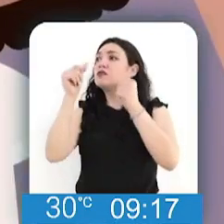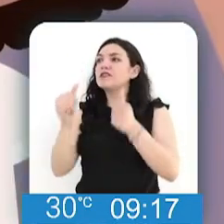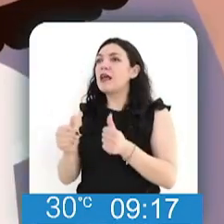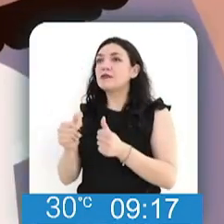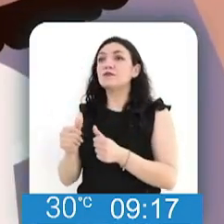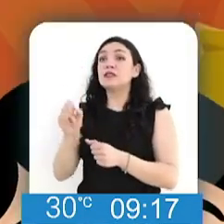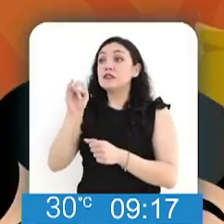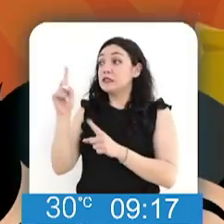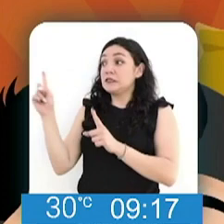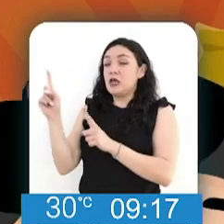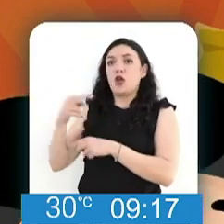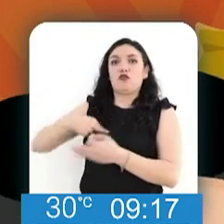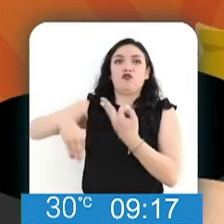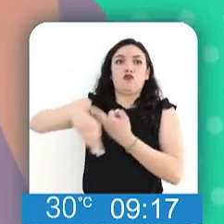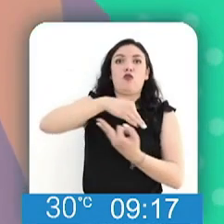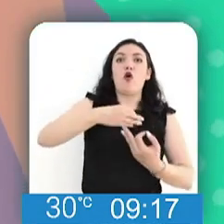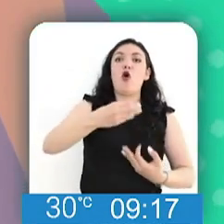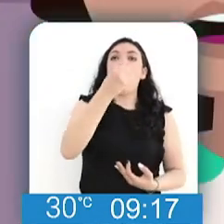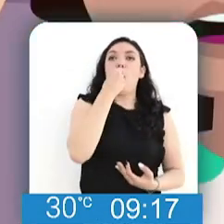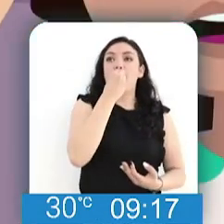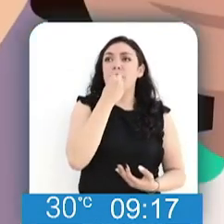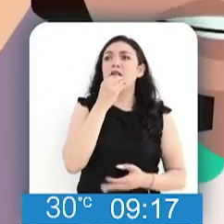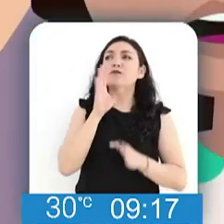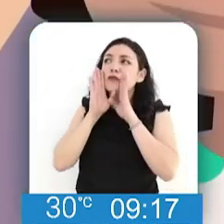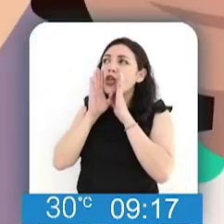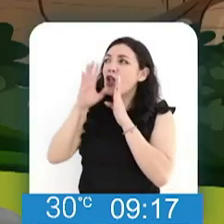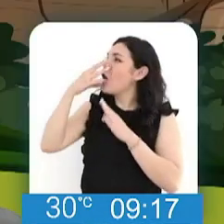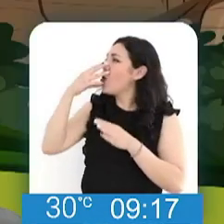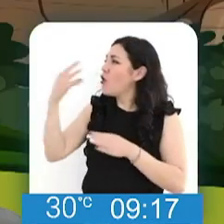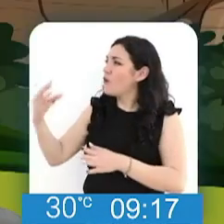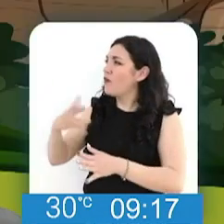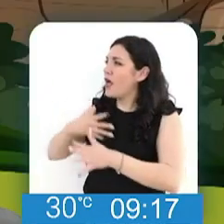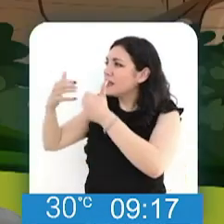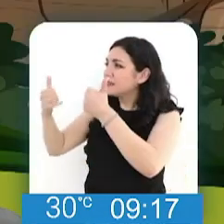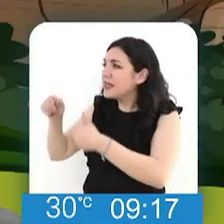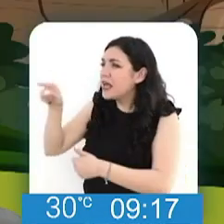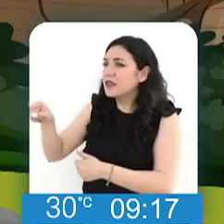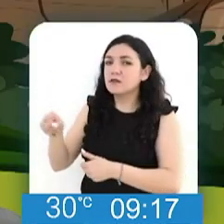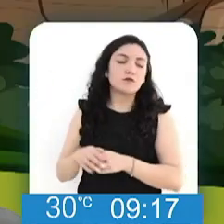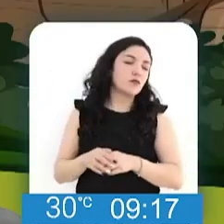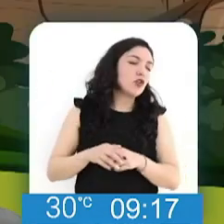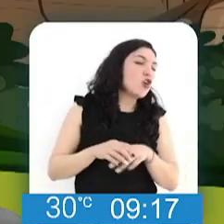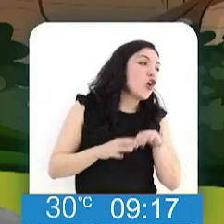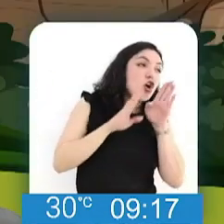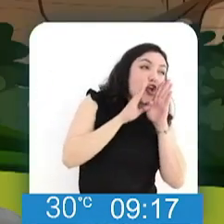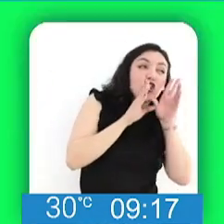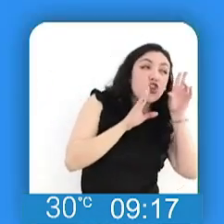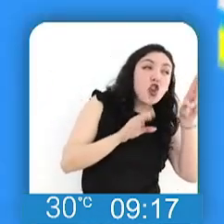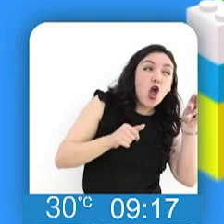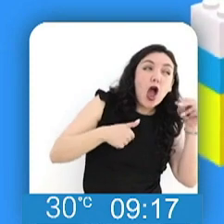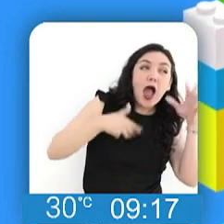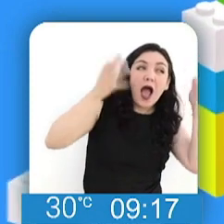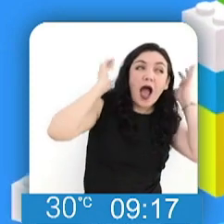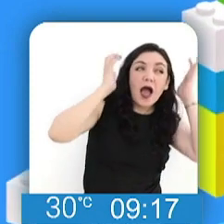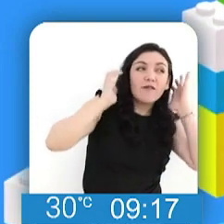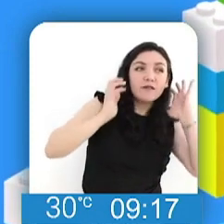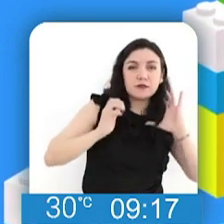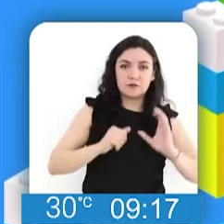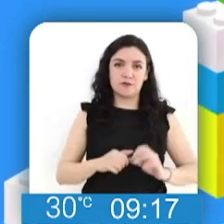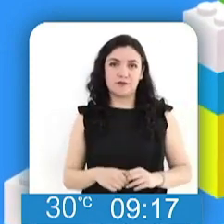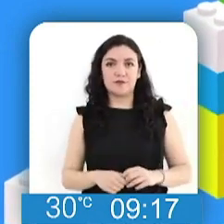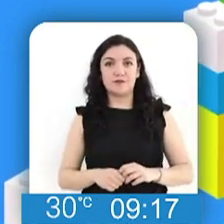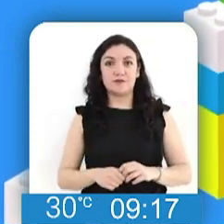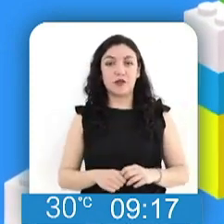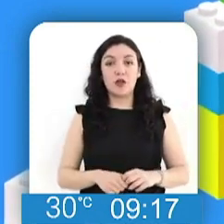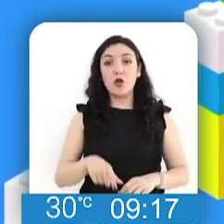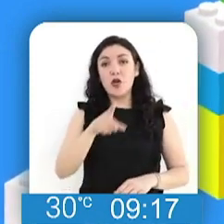nos comerá. Lobo, ¿estás ahí? ¡No! ¡Me estoy bañando! Tomar precauciones